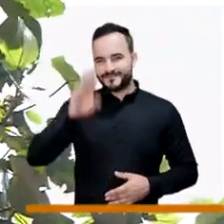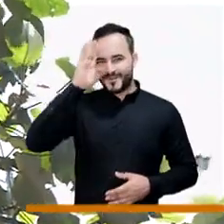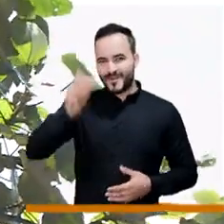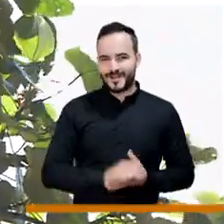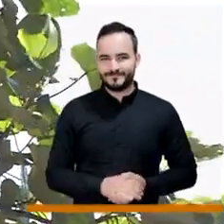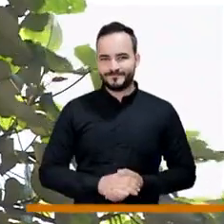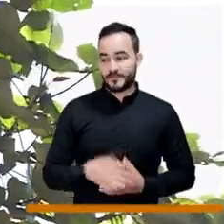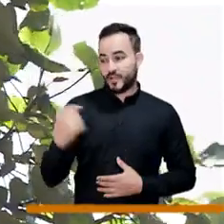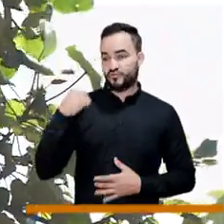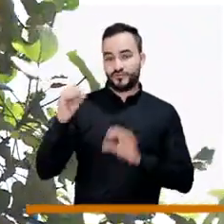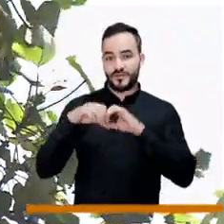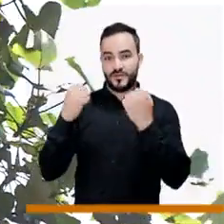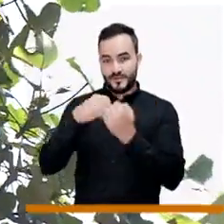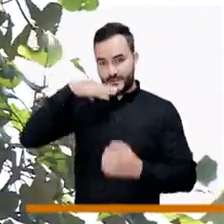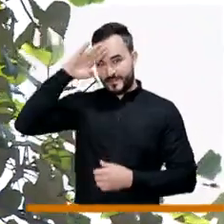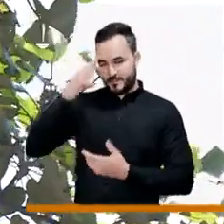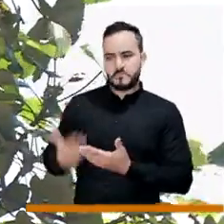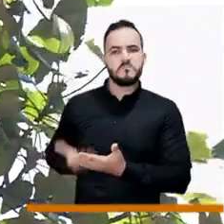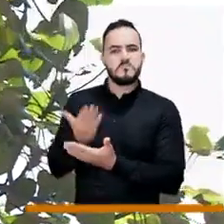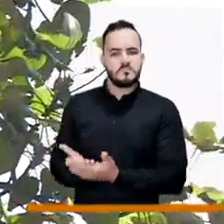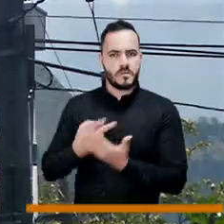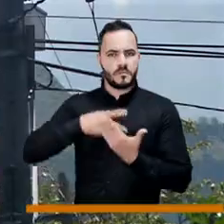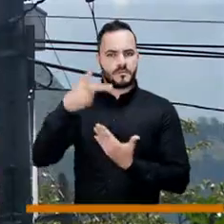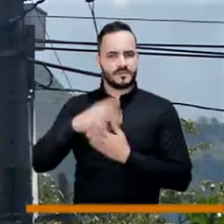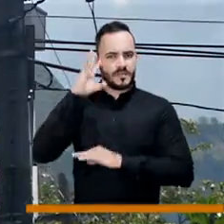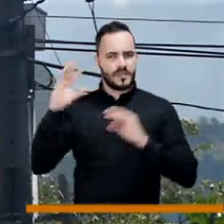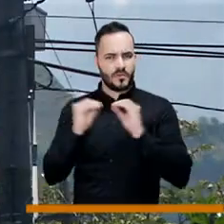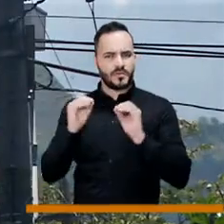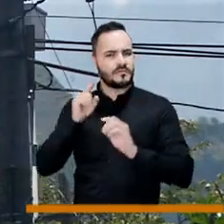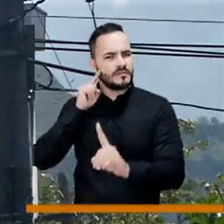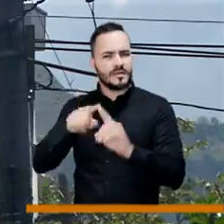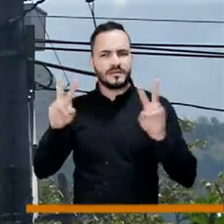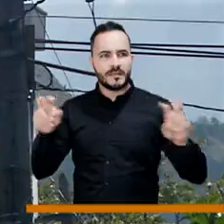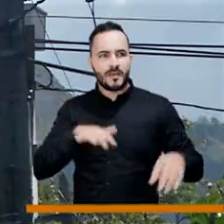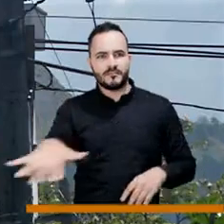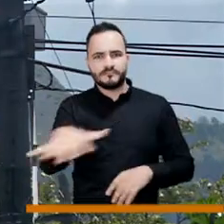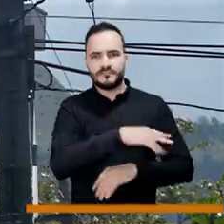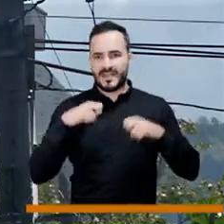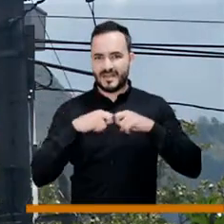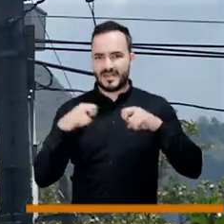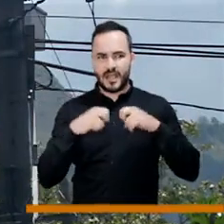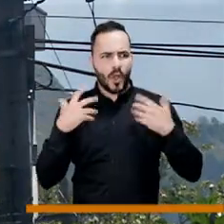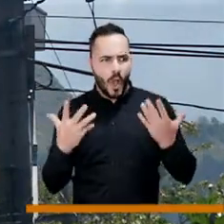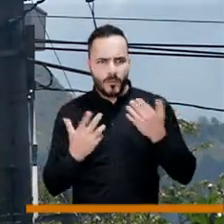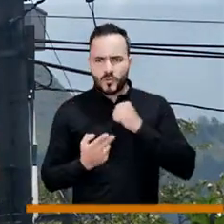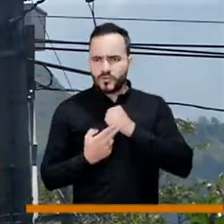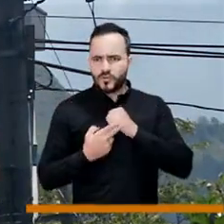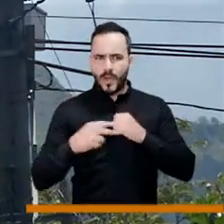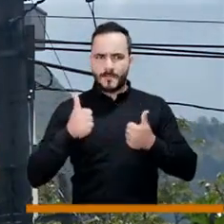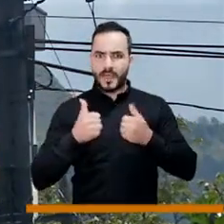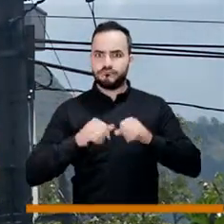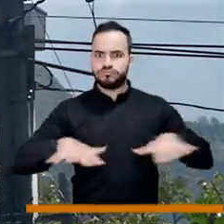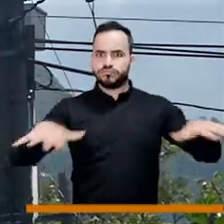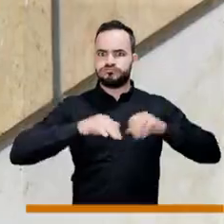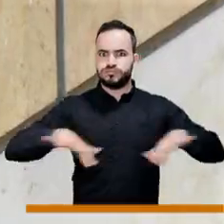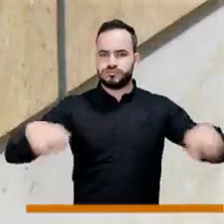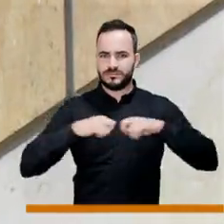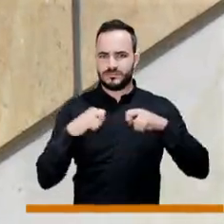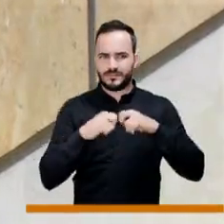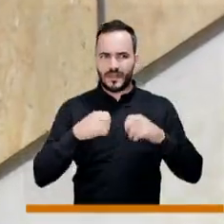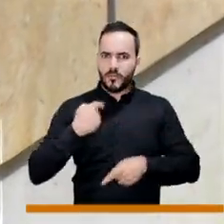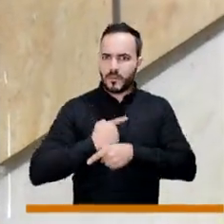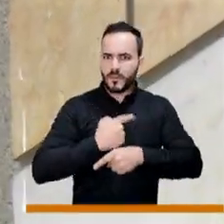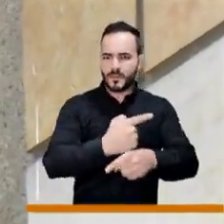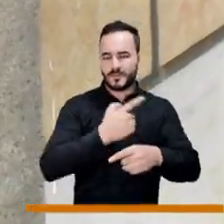Agrícola se acaba de presentar en el Consejo un proyecto de acuerdo que busca la eficiencia energética en nuestra ciudad y además que se adopte